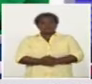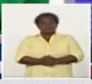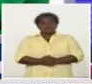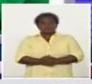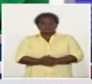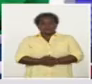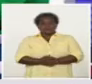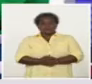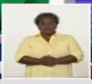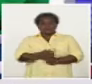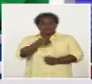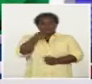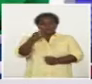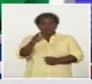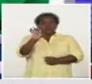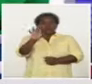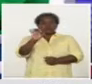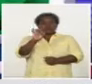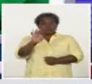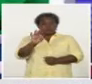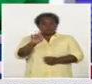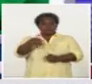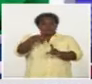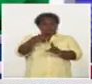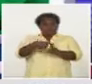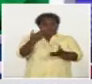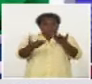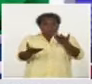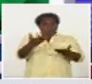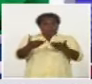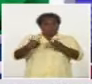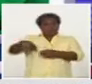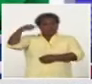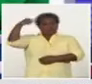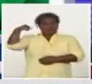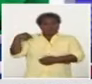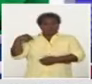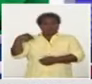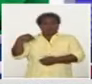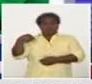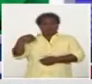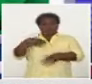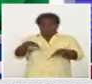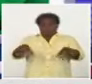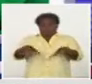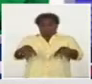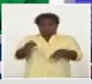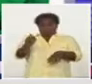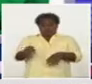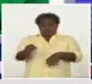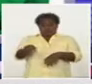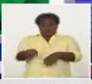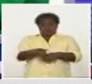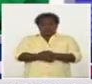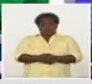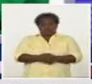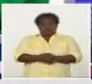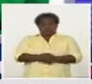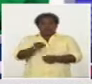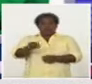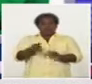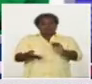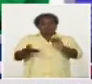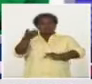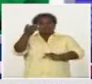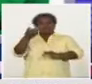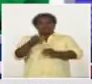incluso de 15 más que la jornada anterior en cuanto a los autóctonos, que es fundamentalmente donde incrementamos ayer.